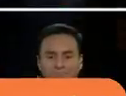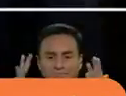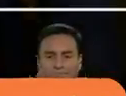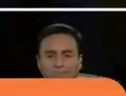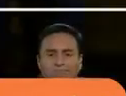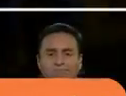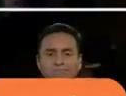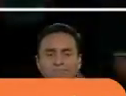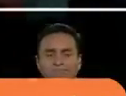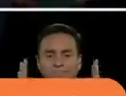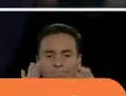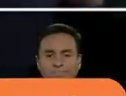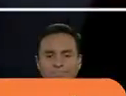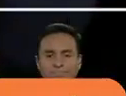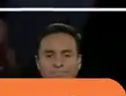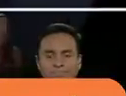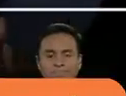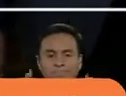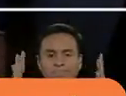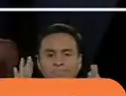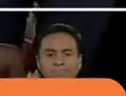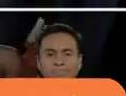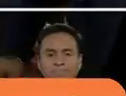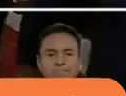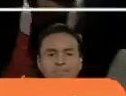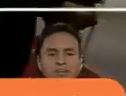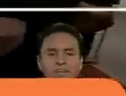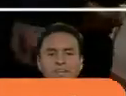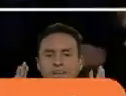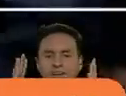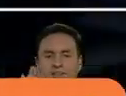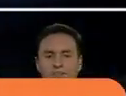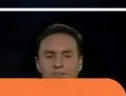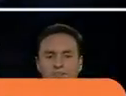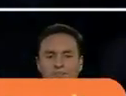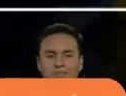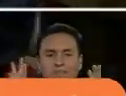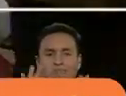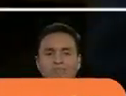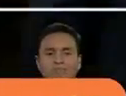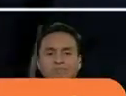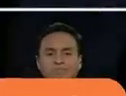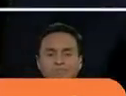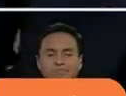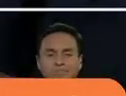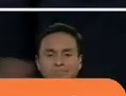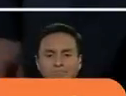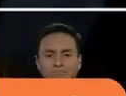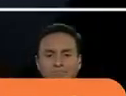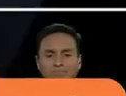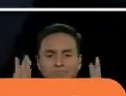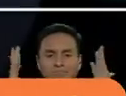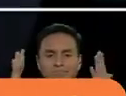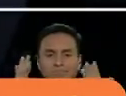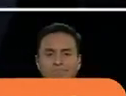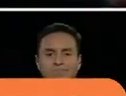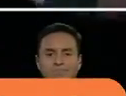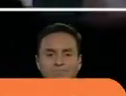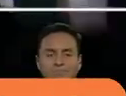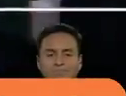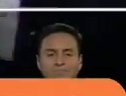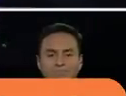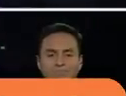poquito cuál fue el ánimo de esto. ¿Qué faltó? ¿Qué les molestó? ¿Qué les gustó? Que a la gente también puede escribir en nuestro Twitter, en nuestro